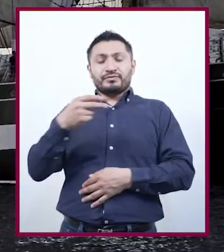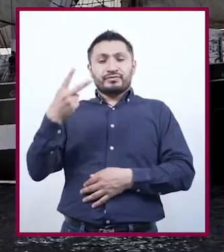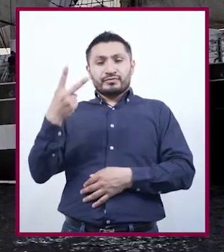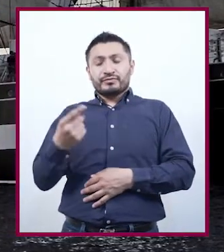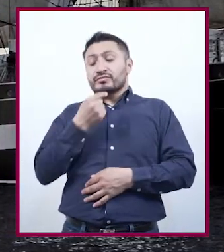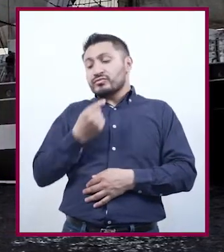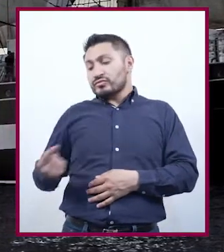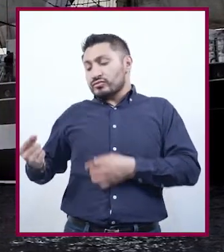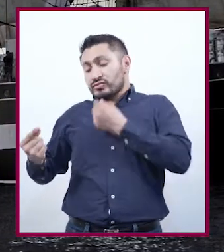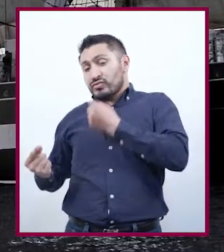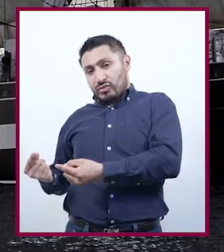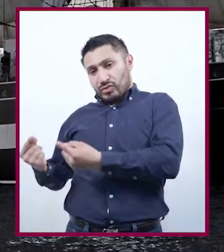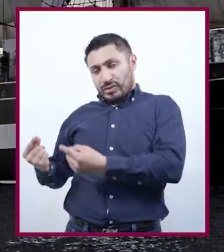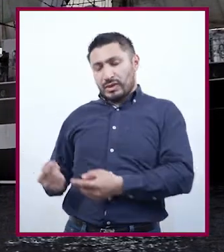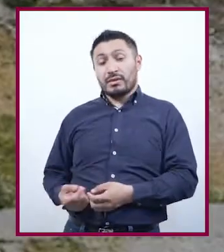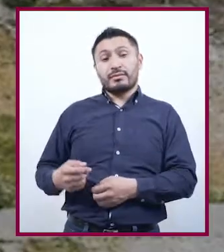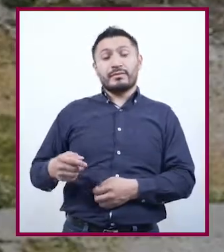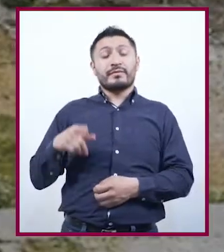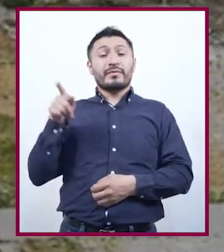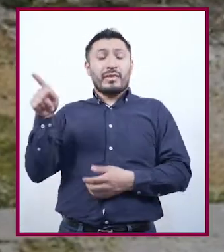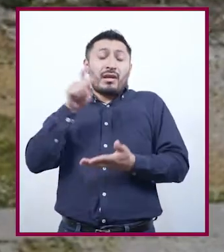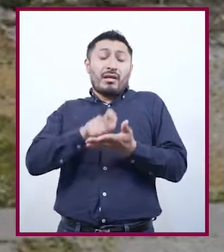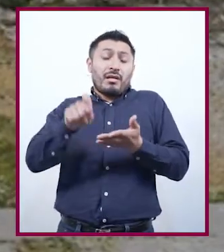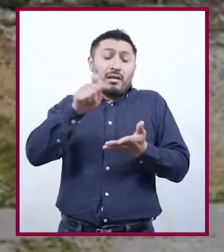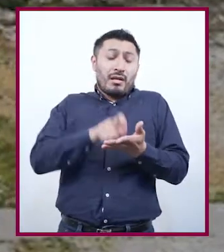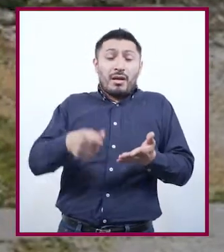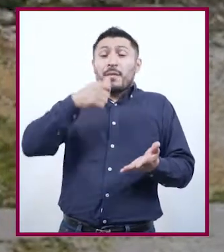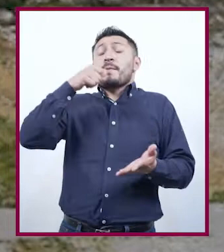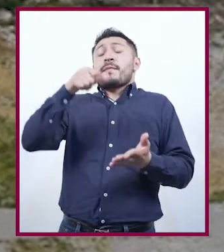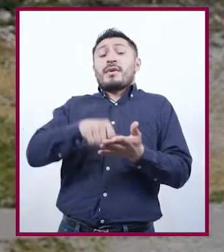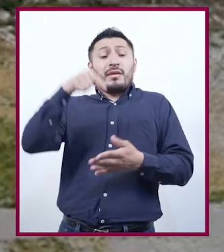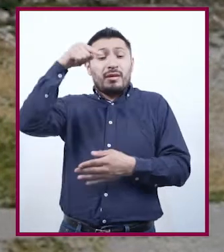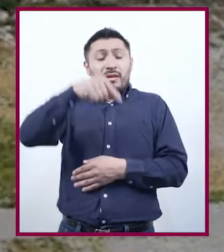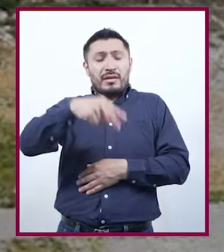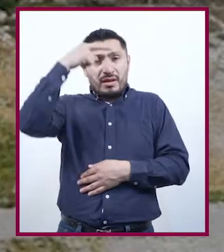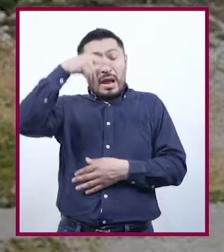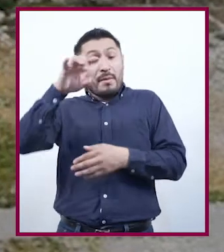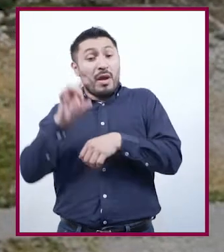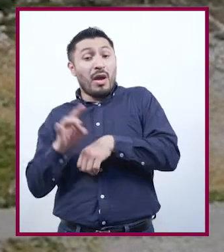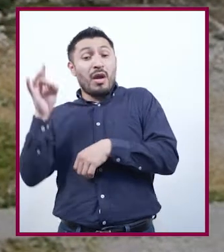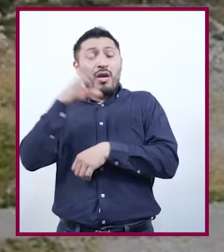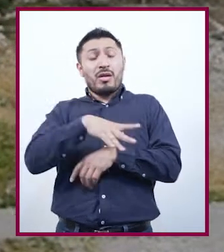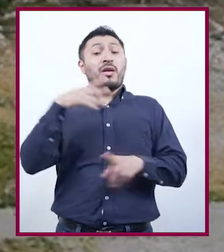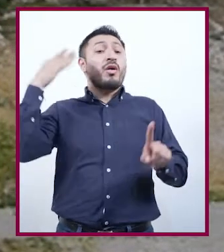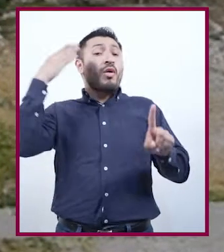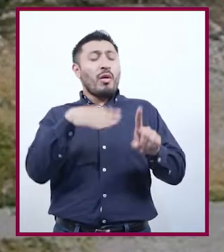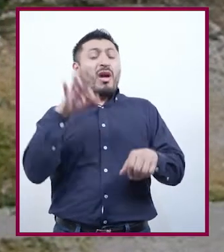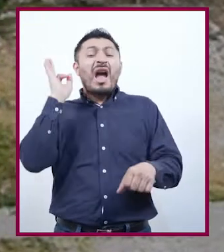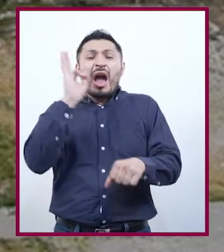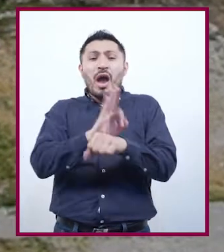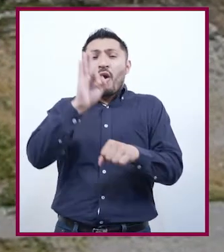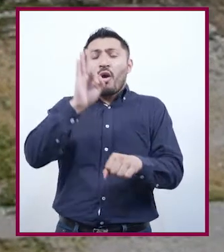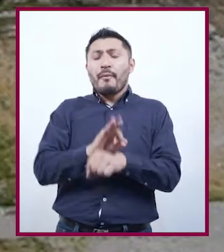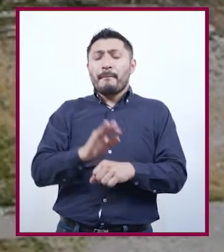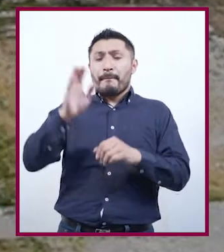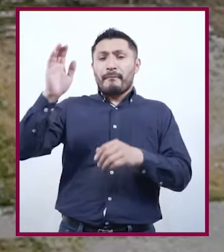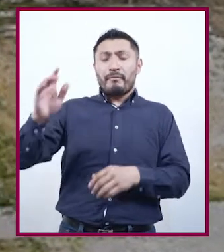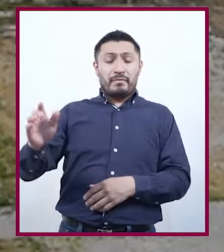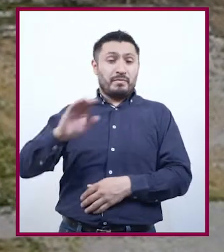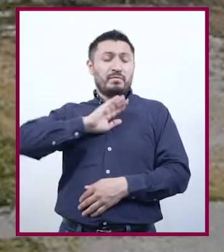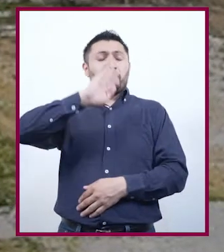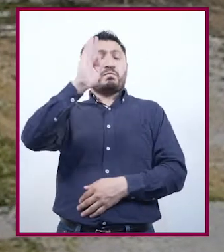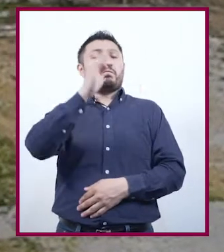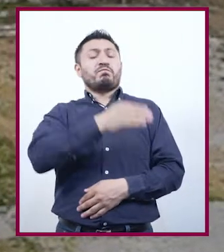sus dos hijos más pequeños. Según escribió en una carta al pueblo mexicano, su intención era defender